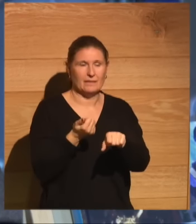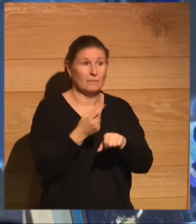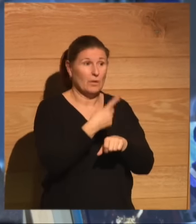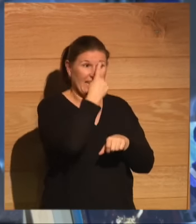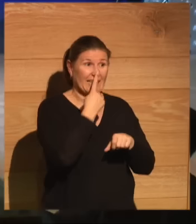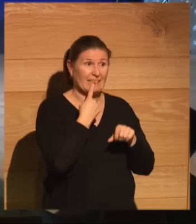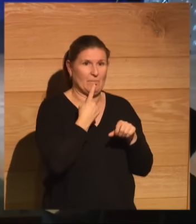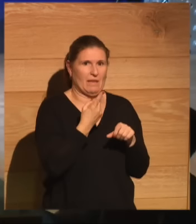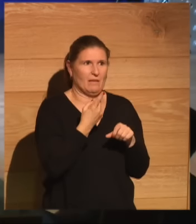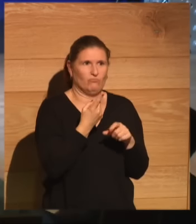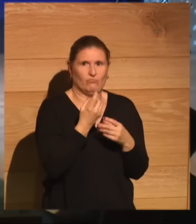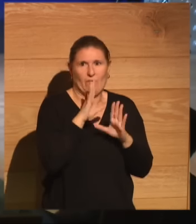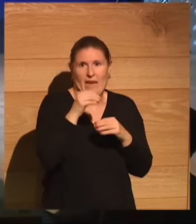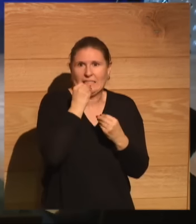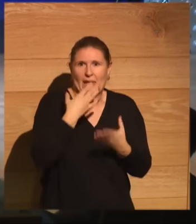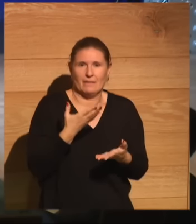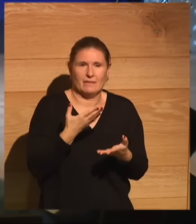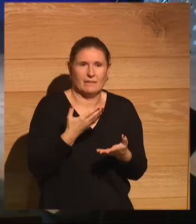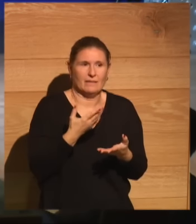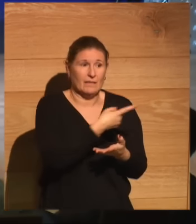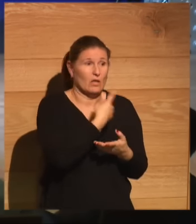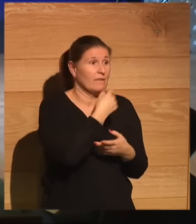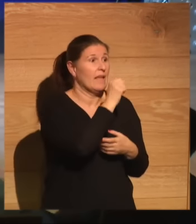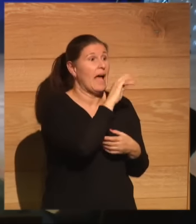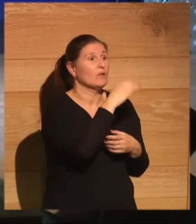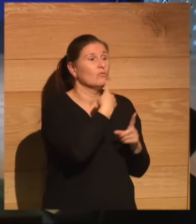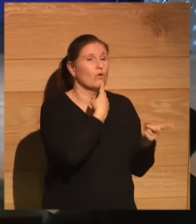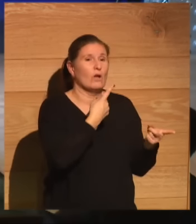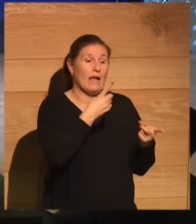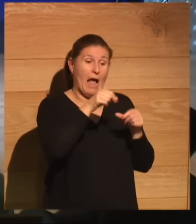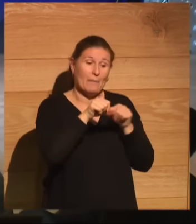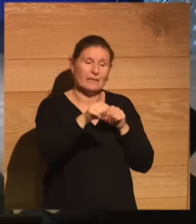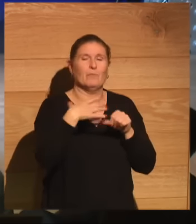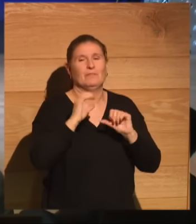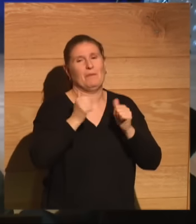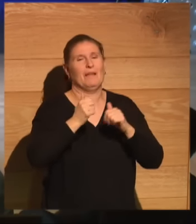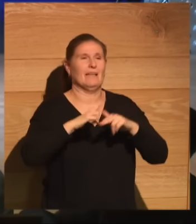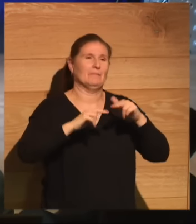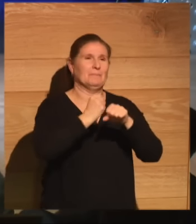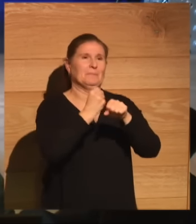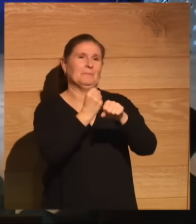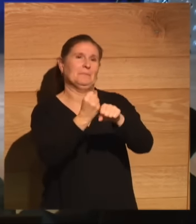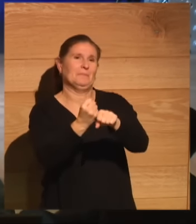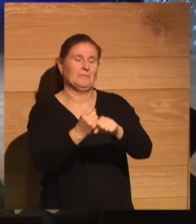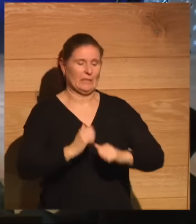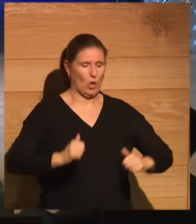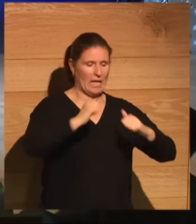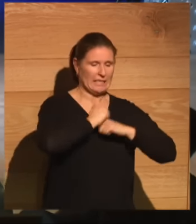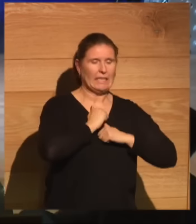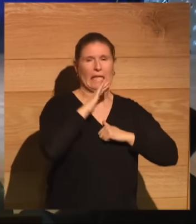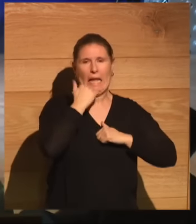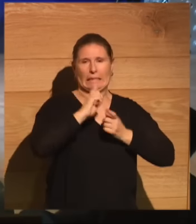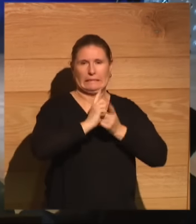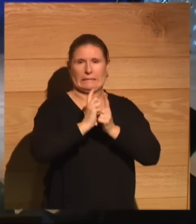imagen está muy bien. Sí. Y es lo que está diciendo Arturo. Dice, a partir de aquí podemos construir. Claro, a partir de aquí ya podemos trabajar. Ya te pongo una chaqueta, ya te pongo lo que